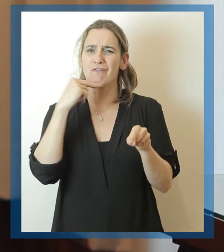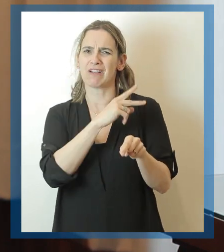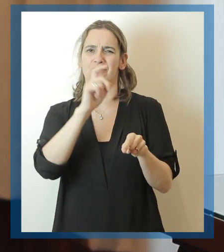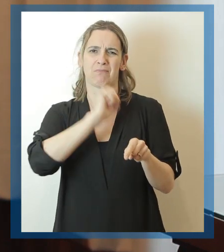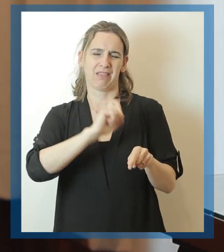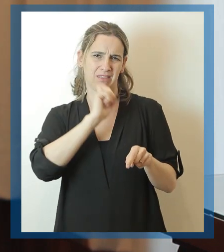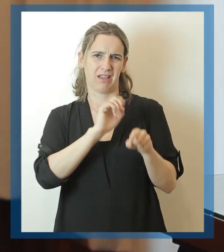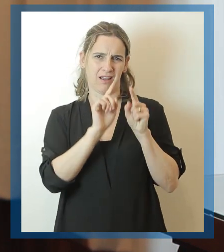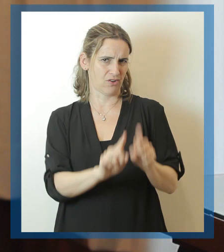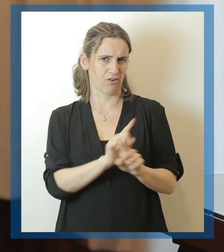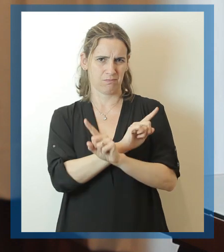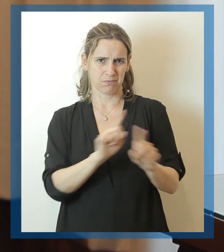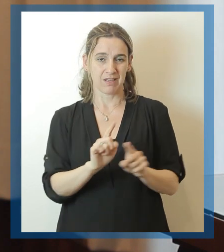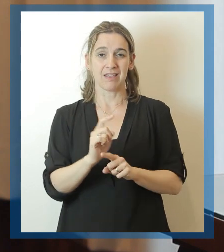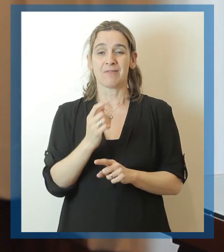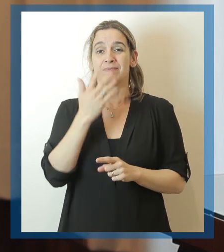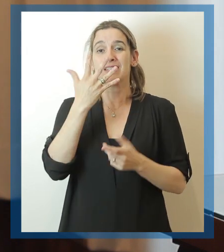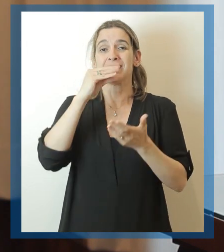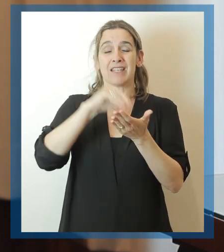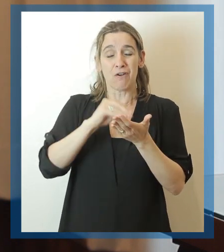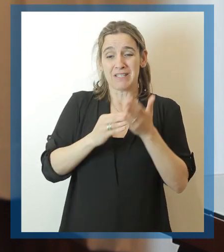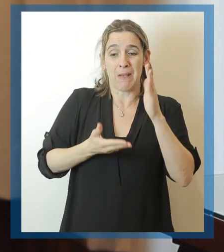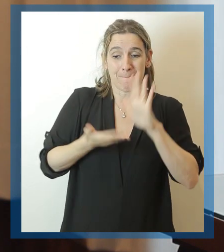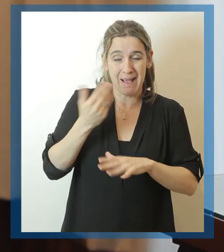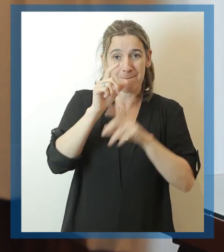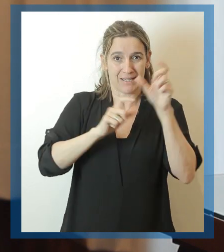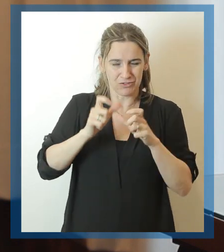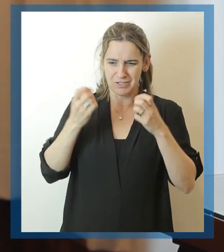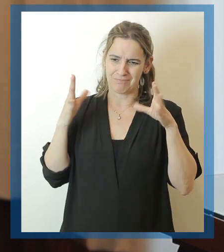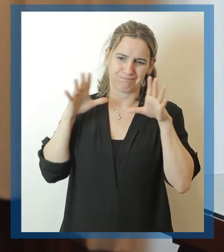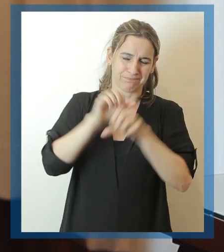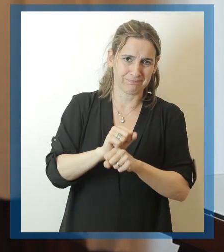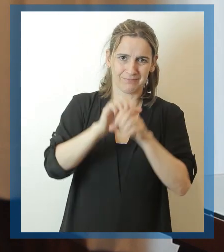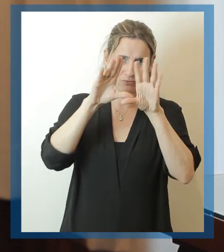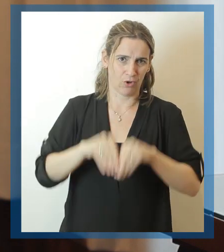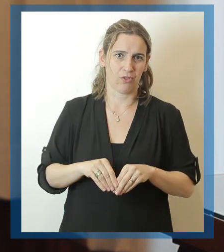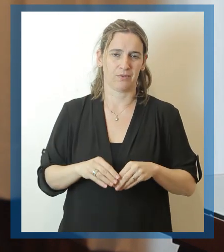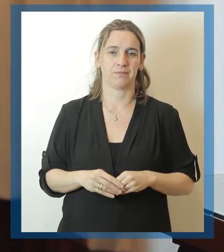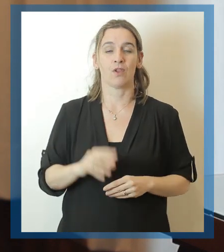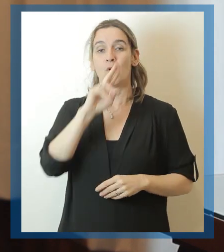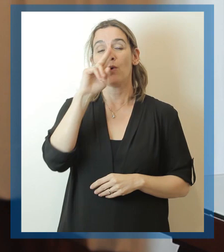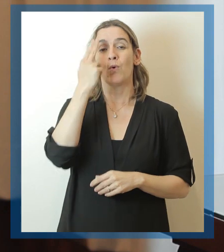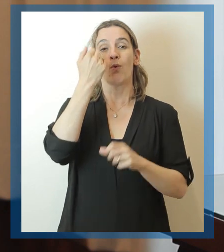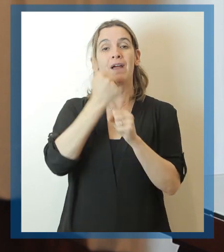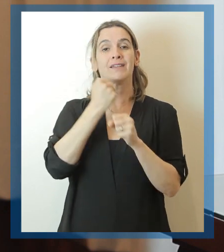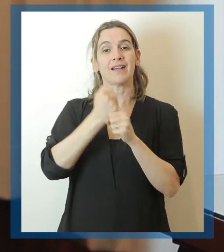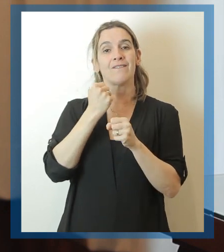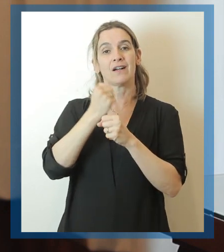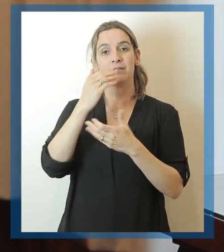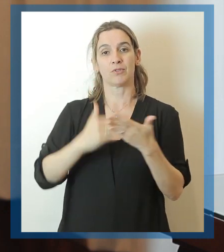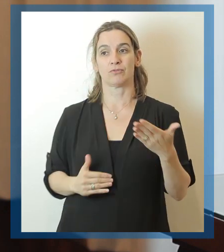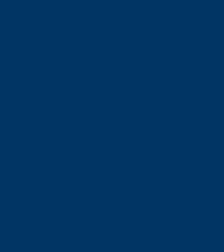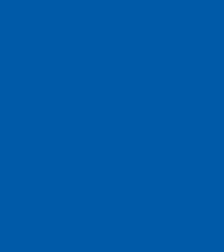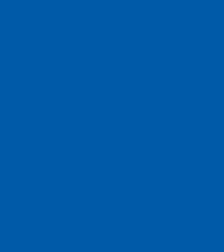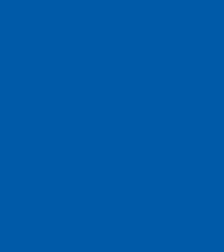que la gente no quiere trabajar. Es absolutamente falso. Si tuviéramos 5 veces más cupos, estaríamos llenándolos.